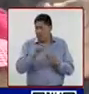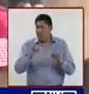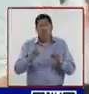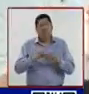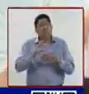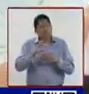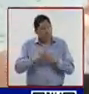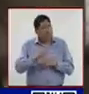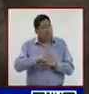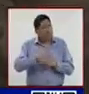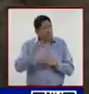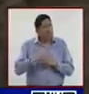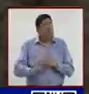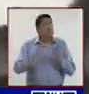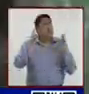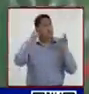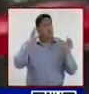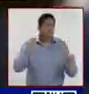se va a cumplir.